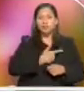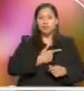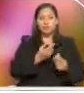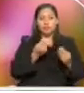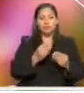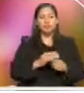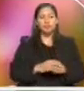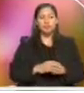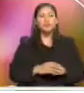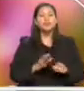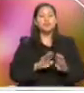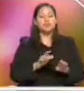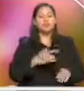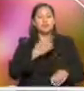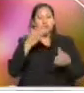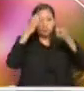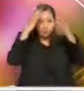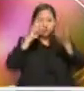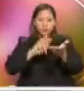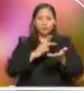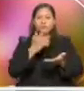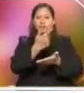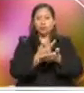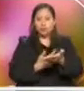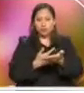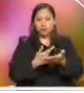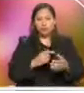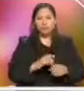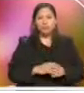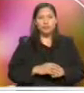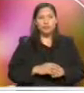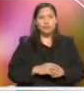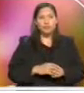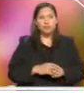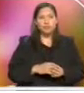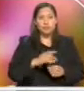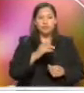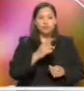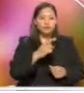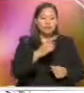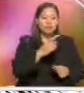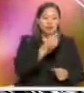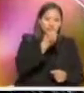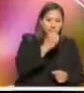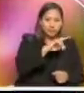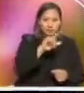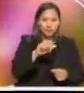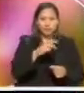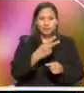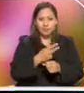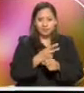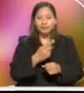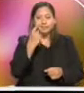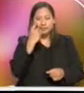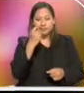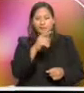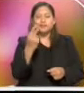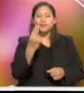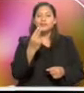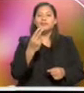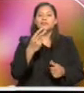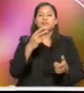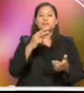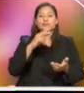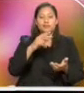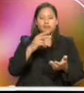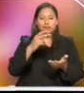bueno, gusta ¿no? muchísimo. ¿Qué te parece, chef, si vemos de nuevo cuáles son los ingredientes de esta receta antes Órale. de probarla? Órale, De hecho. perfecto. Vas. Mira, vamos a necesitar para